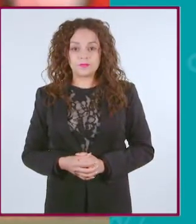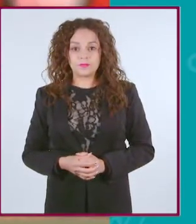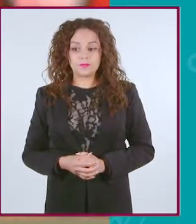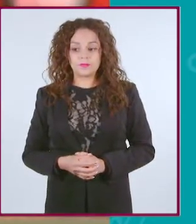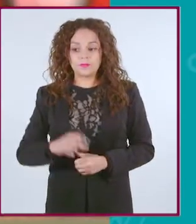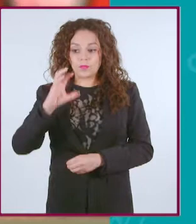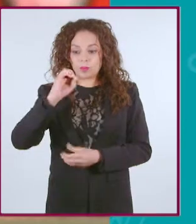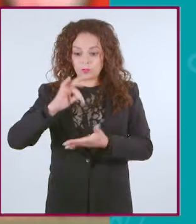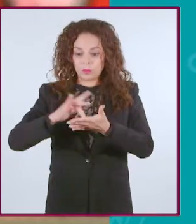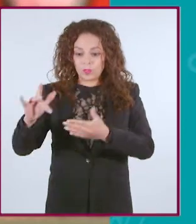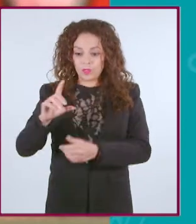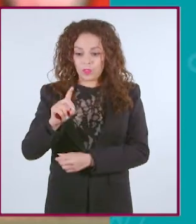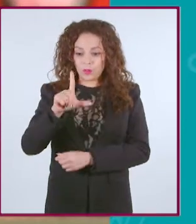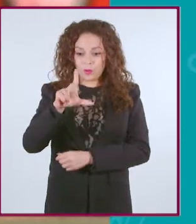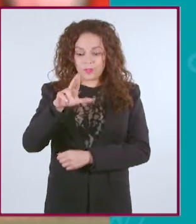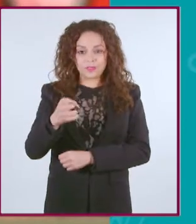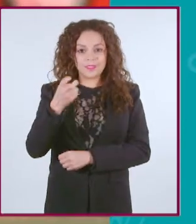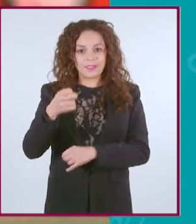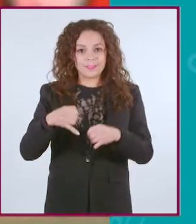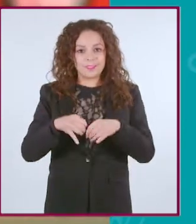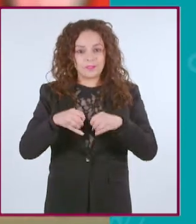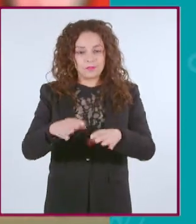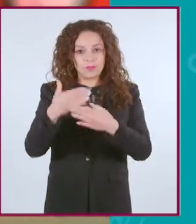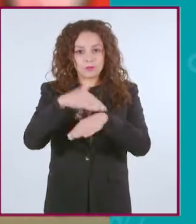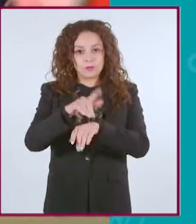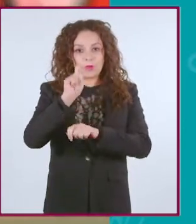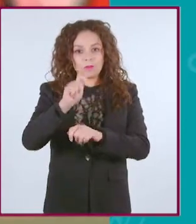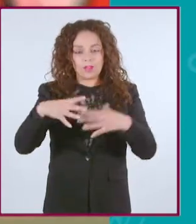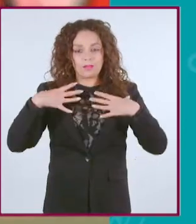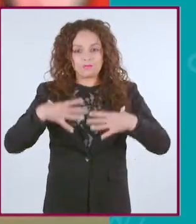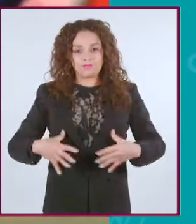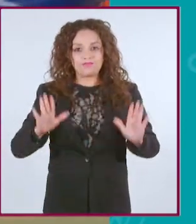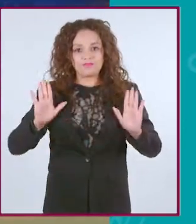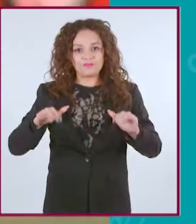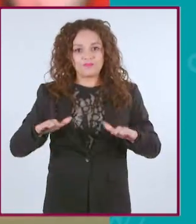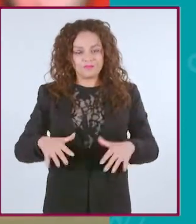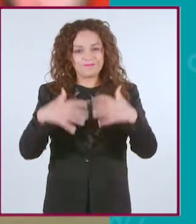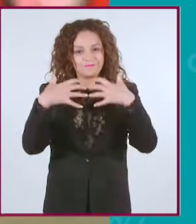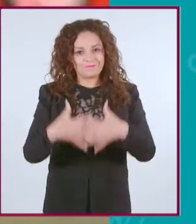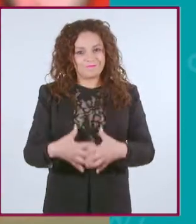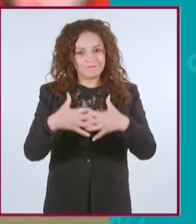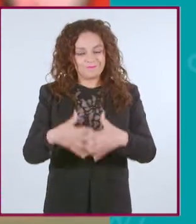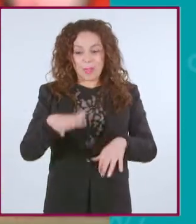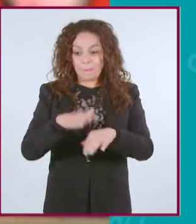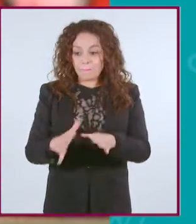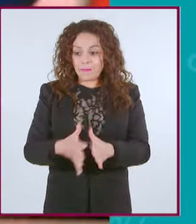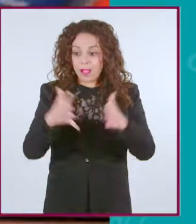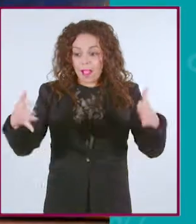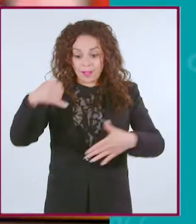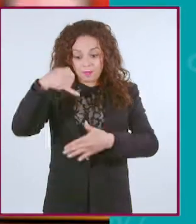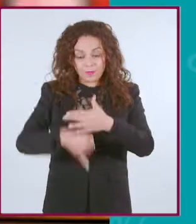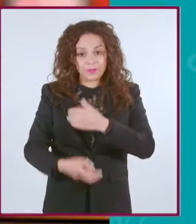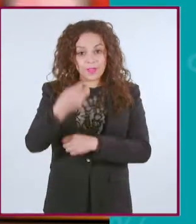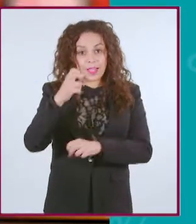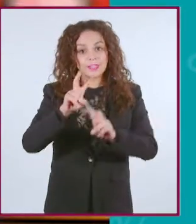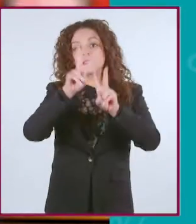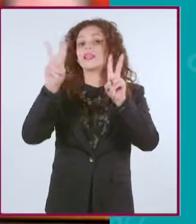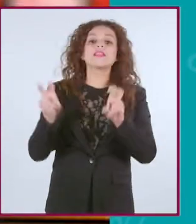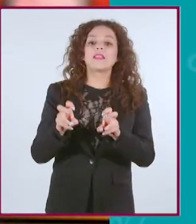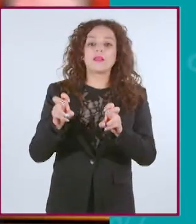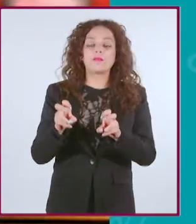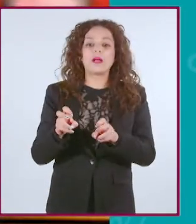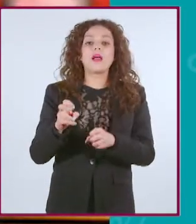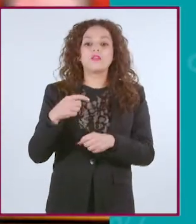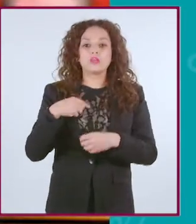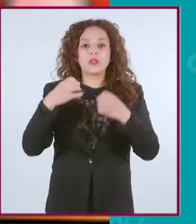Gracias, Dulce, por tu información acerca de la industria textil. Y bueno, para ampliar un poquito más el tema de este maravilloso mundo, yo me